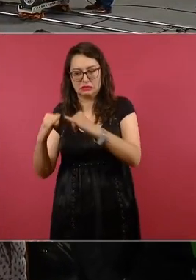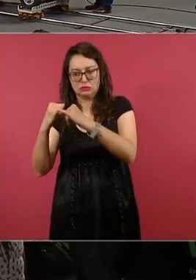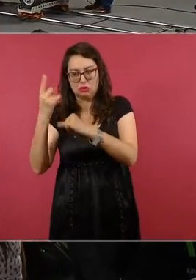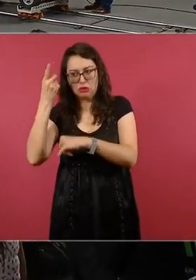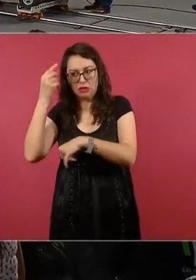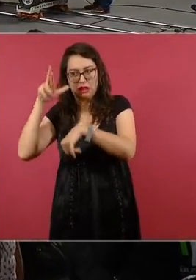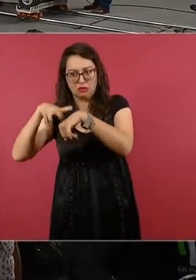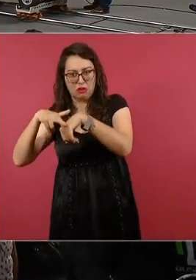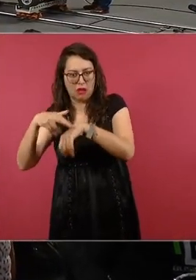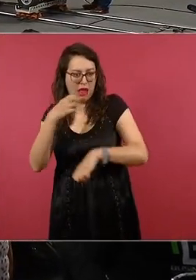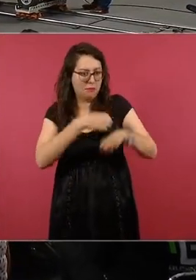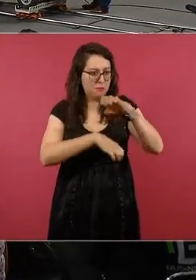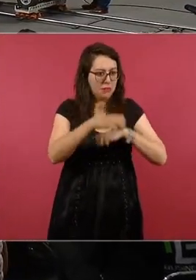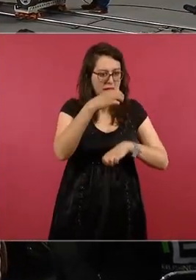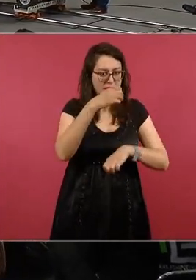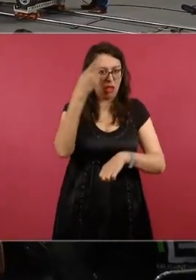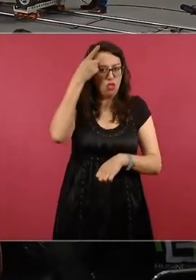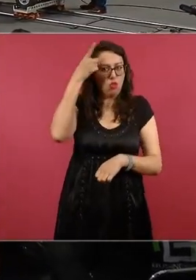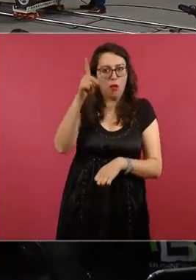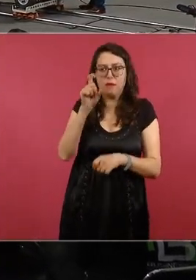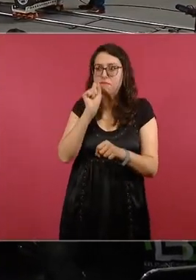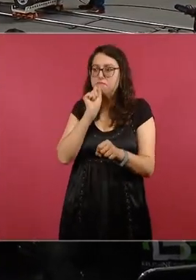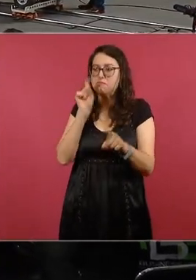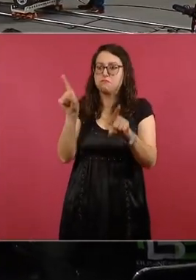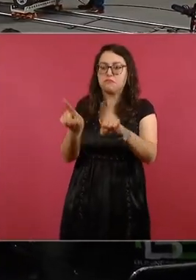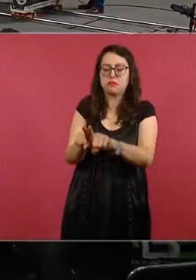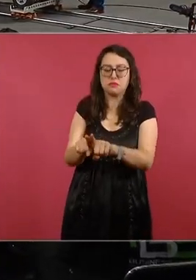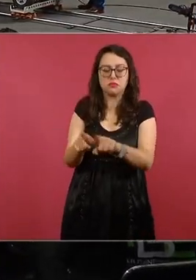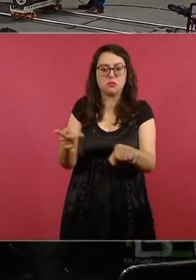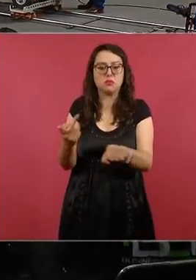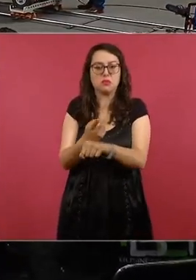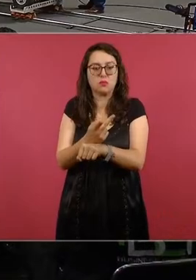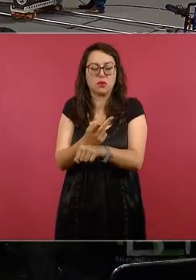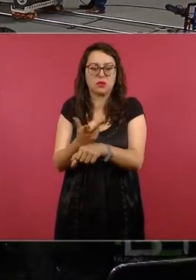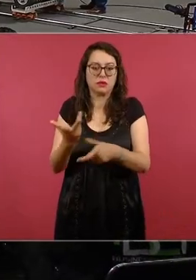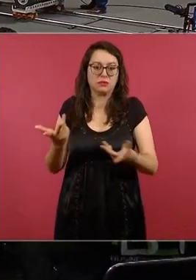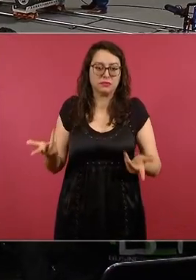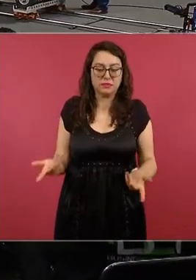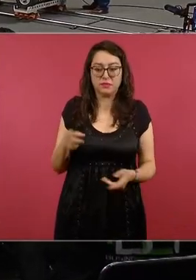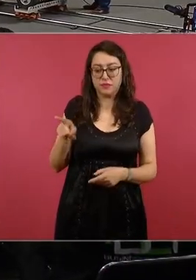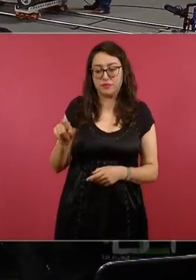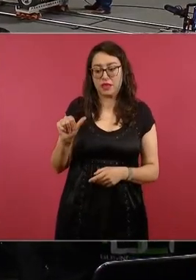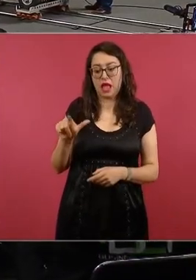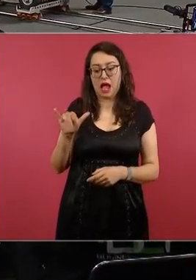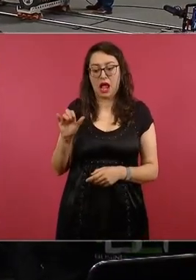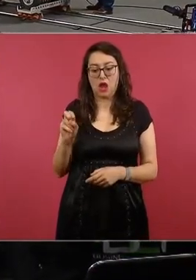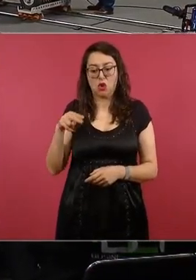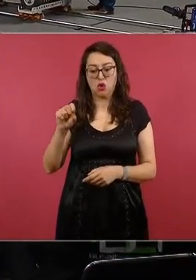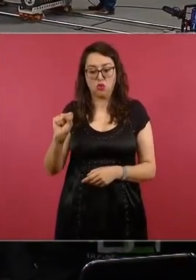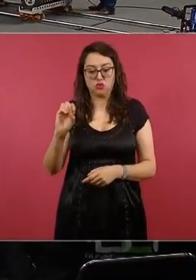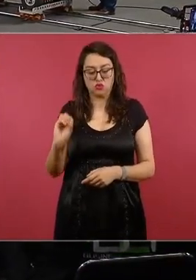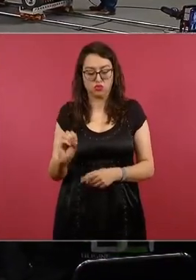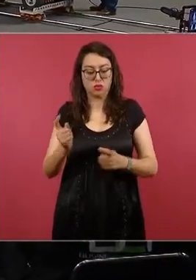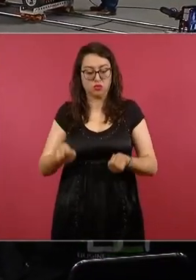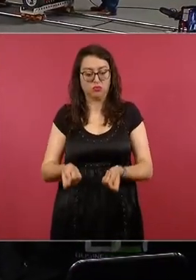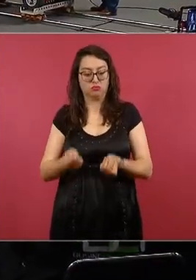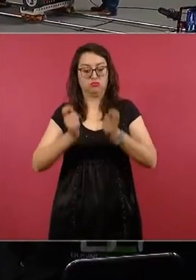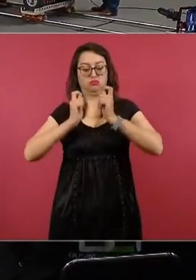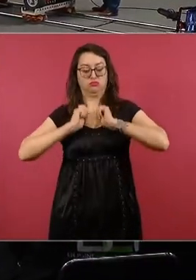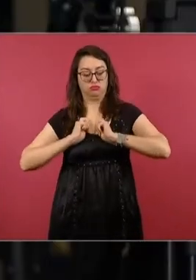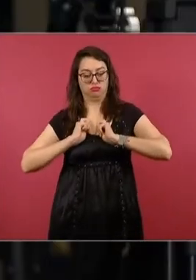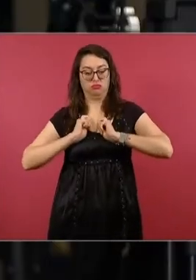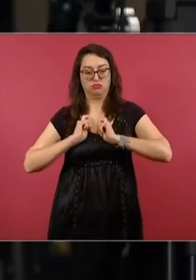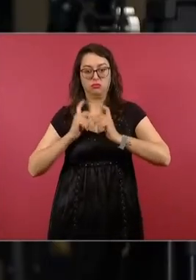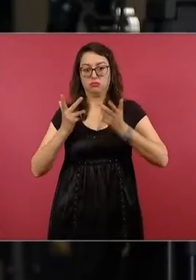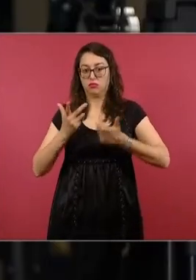el 19 de octubre de 2023, 3 días después de que el titular Alonso Beltrán asumiera el cargo. Y la única competencia a Cubo